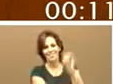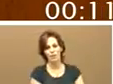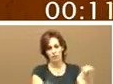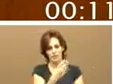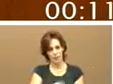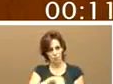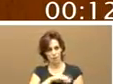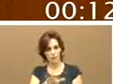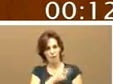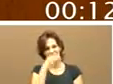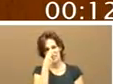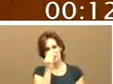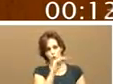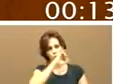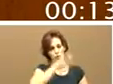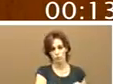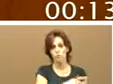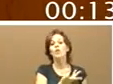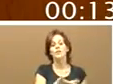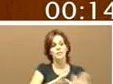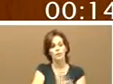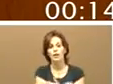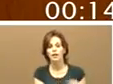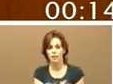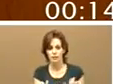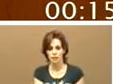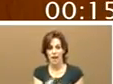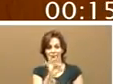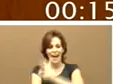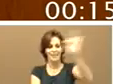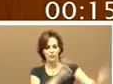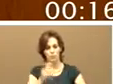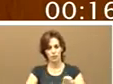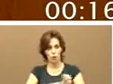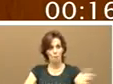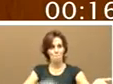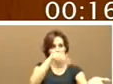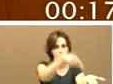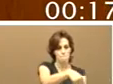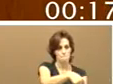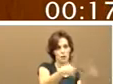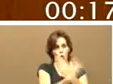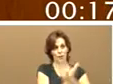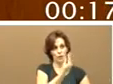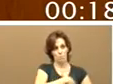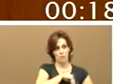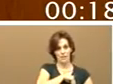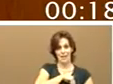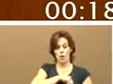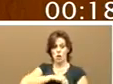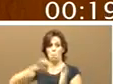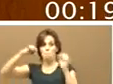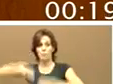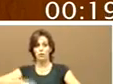intereses supone lo siguiente. Que la Asamblea de Extremadura inste al Gobierno de España a rechazar el pacto fiscal